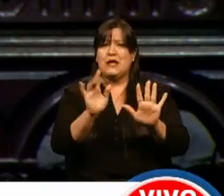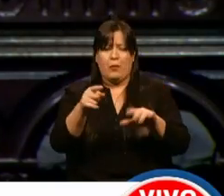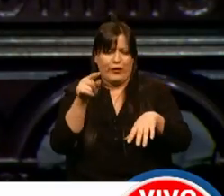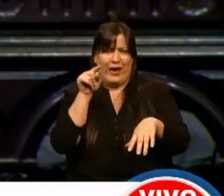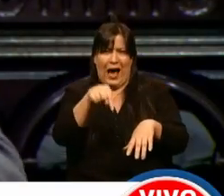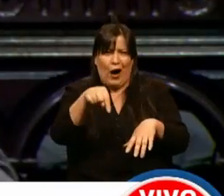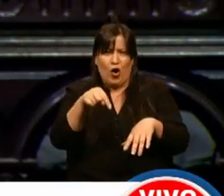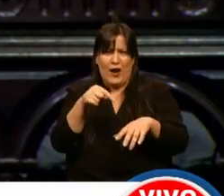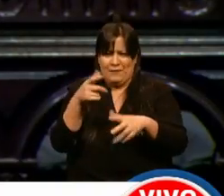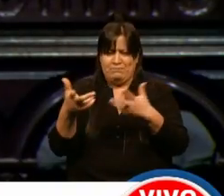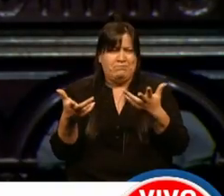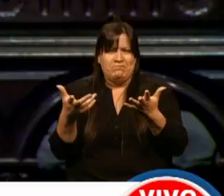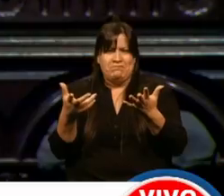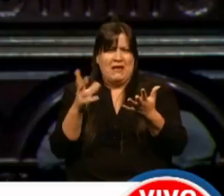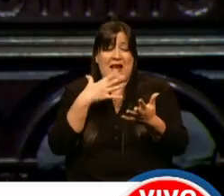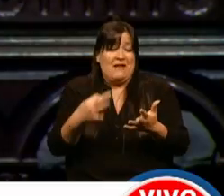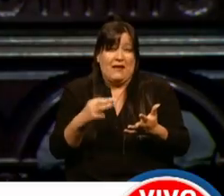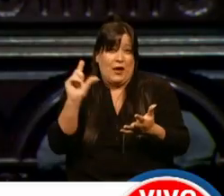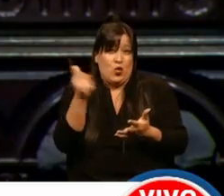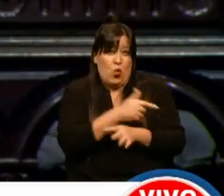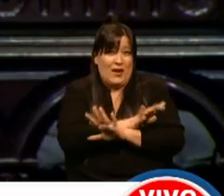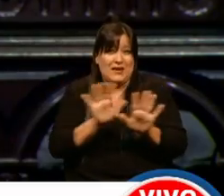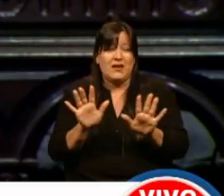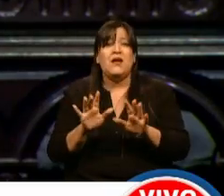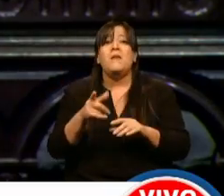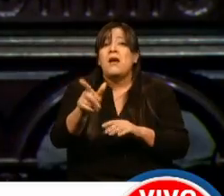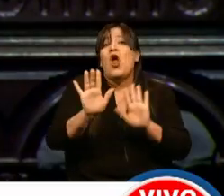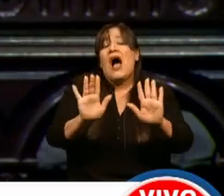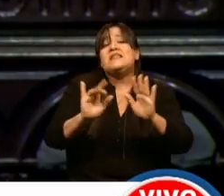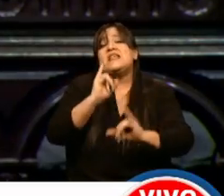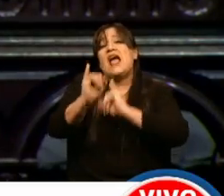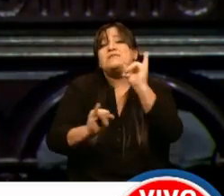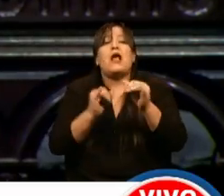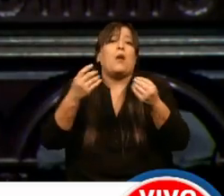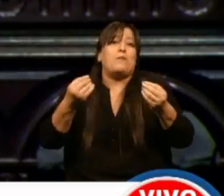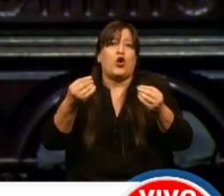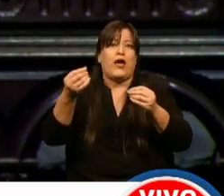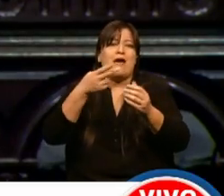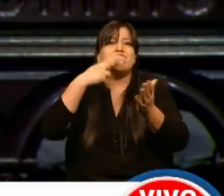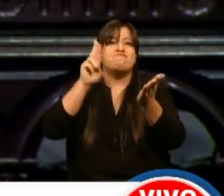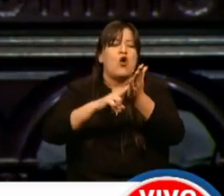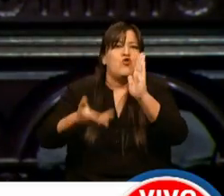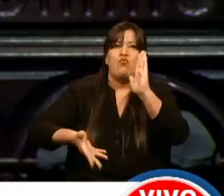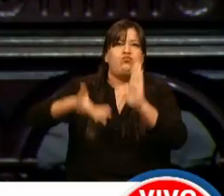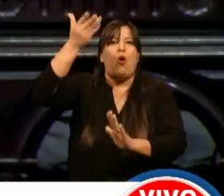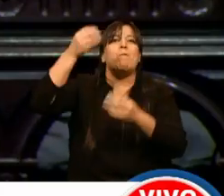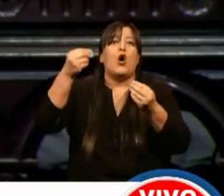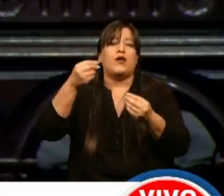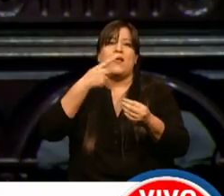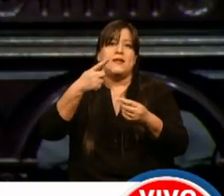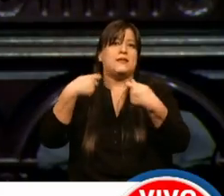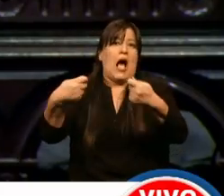irracional bueno así se explicaba porque aumentaban las tarifas en argentina